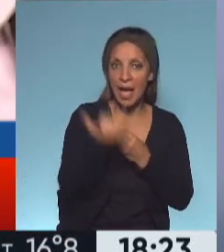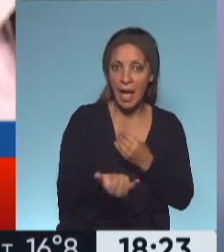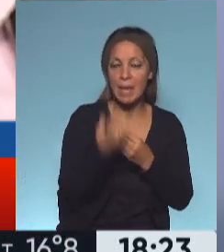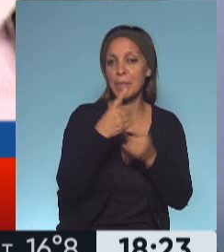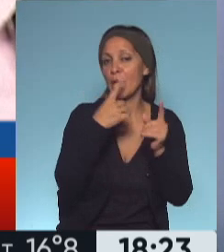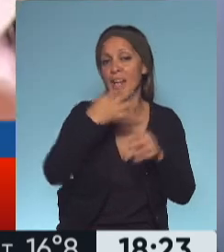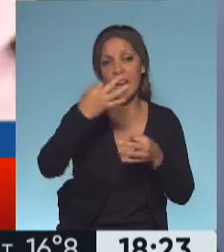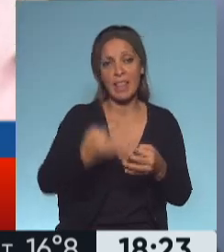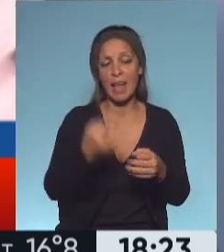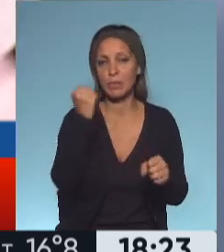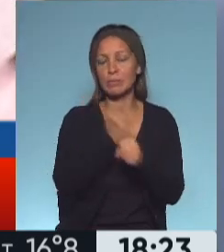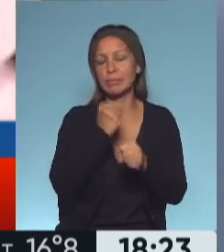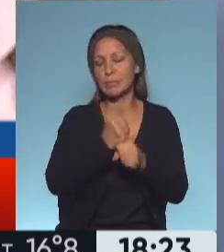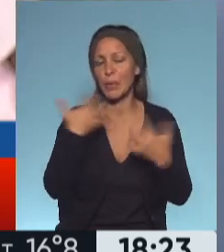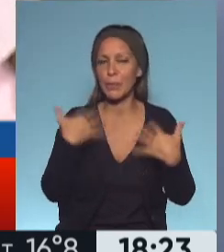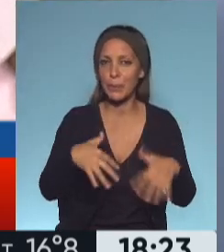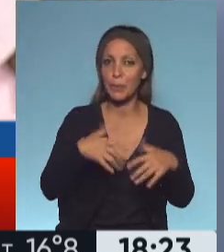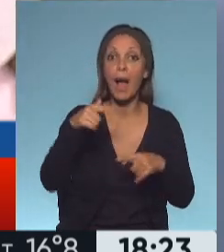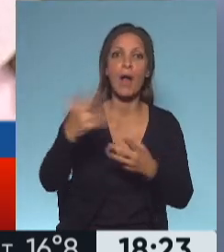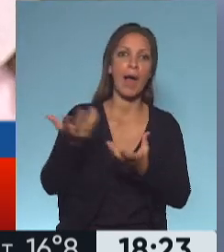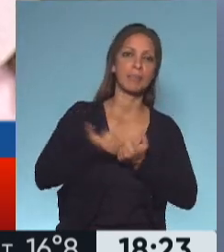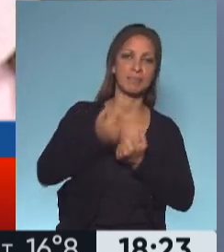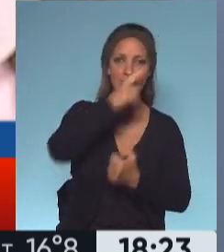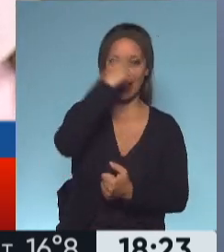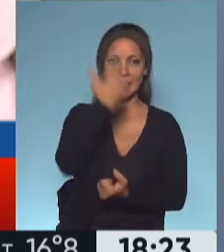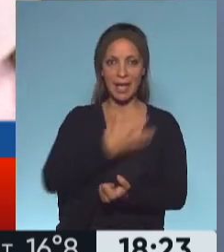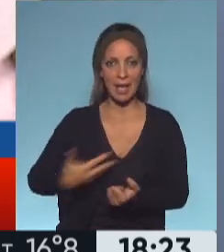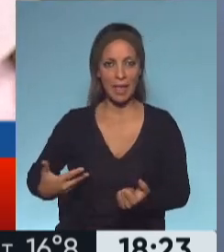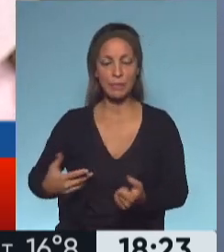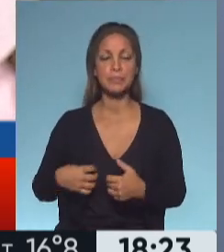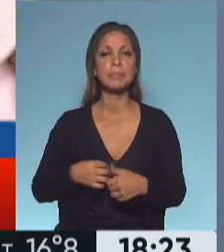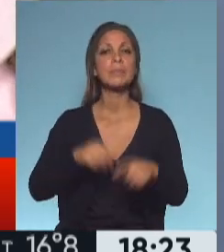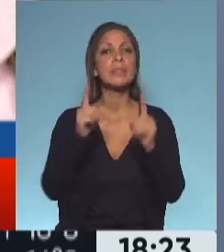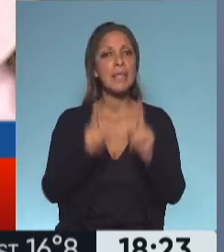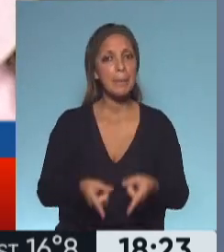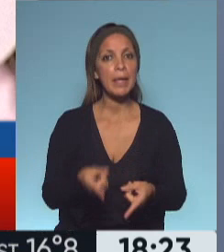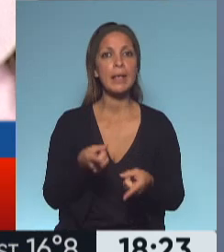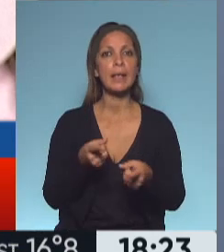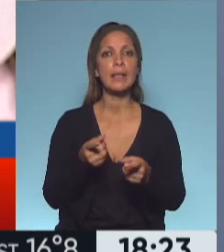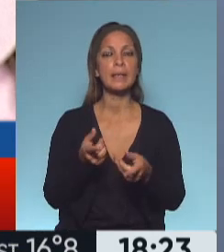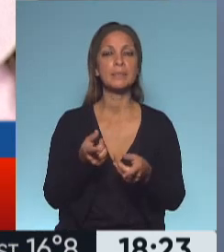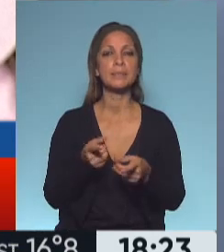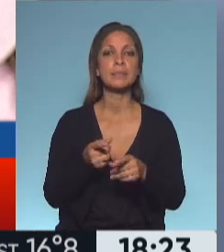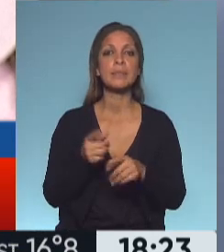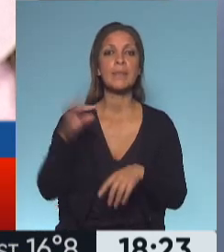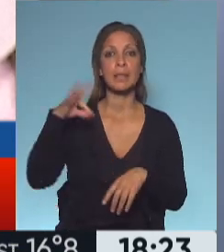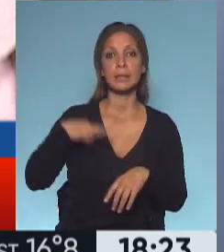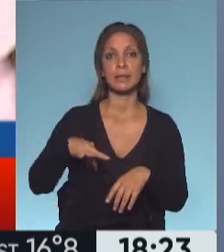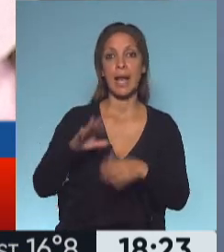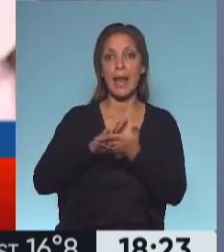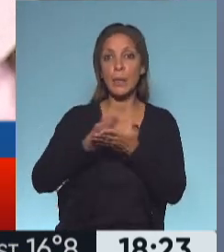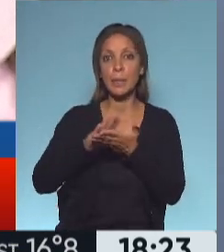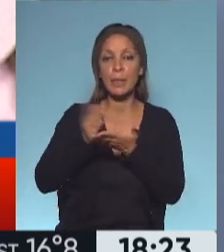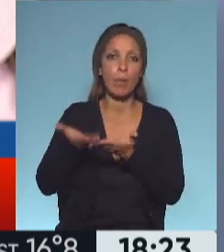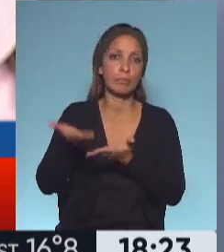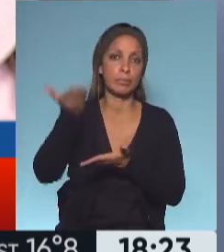laburante que la lleva como puede y tiene ahora el apoyo del Estado. Y se amplió, se aumentó el salario mínimo,